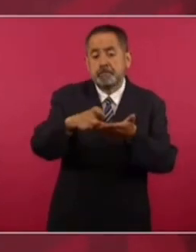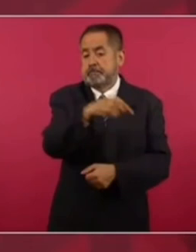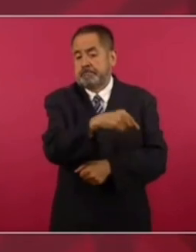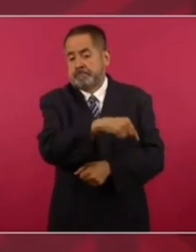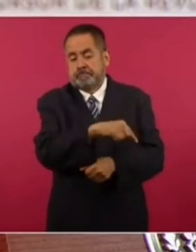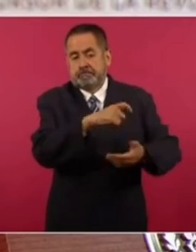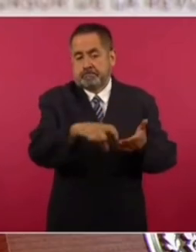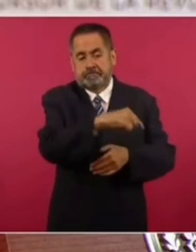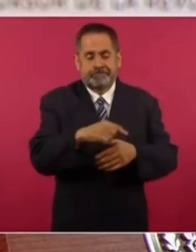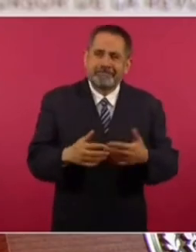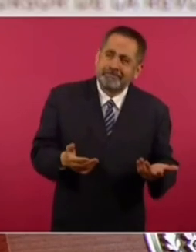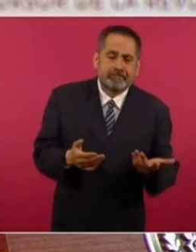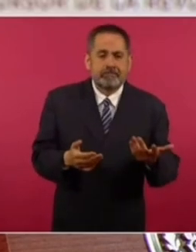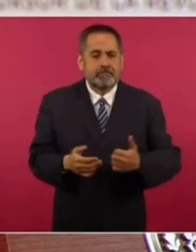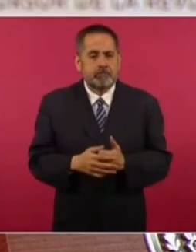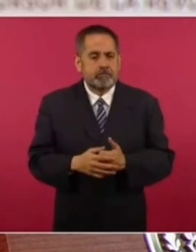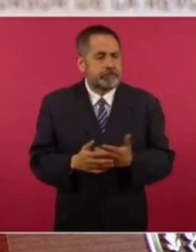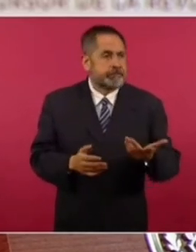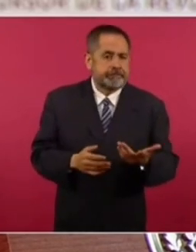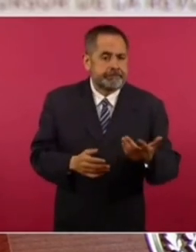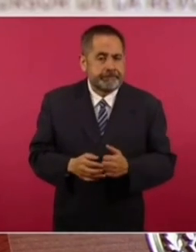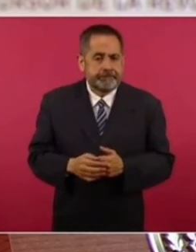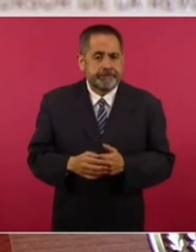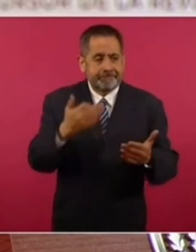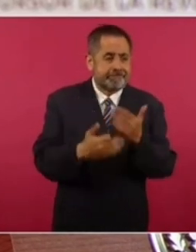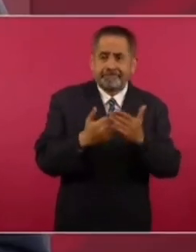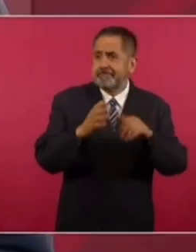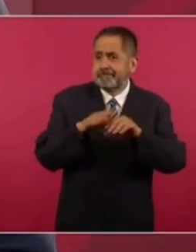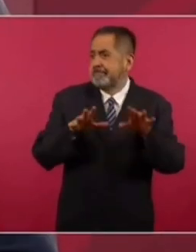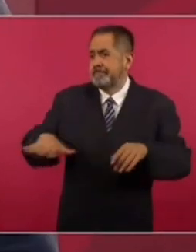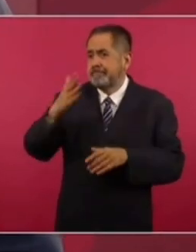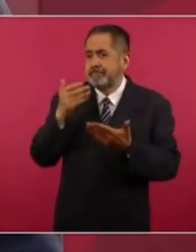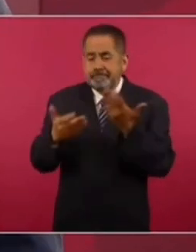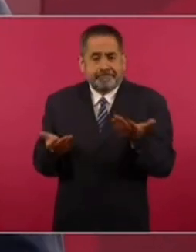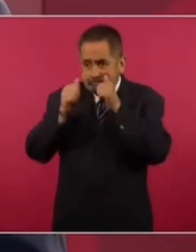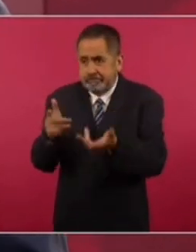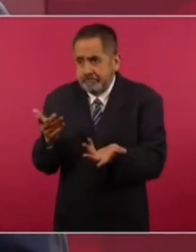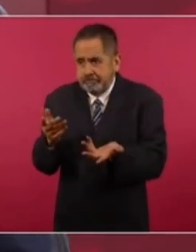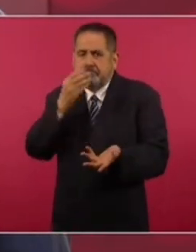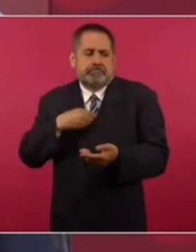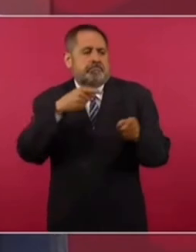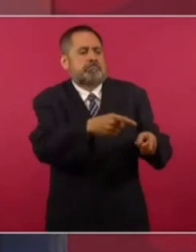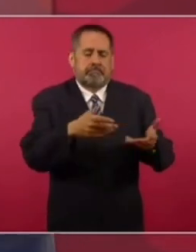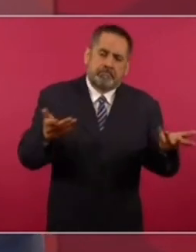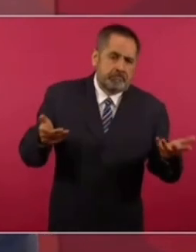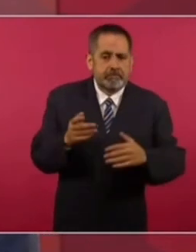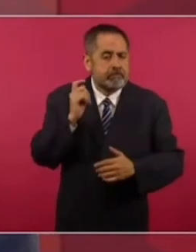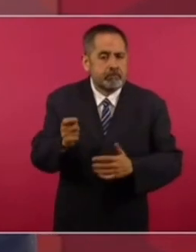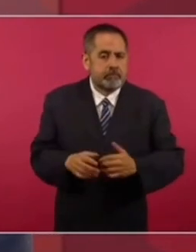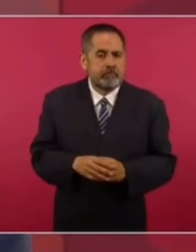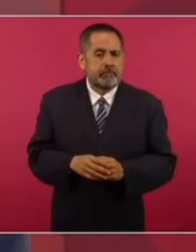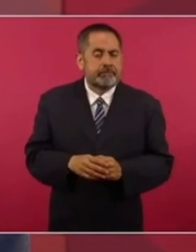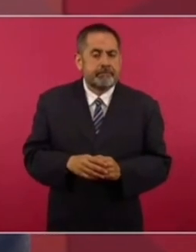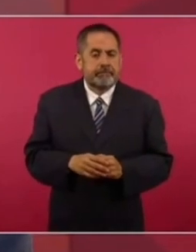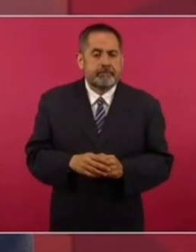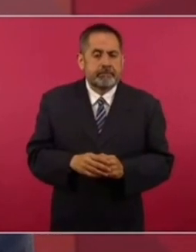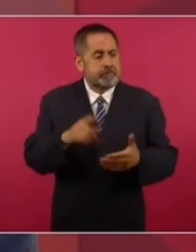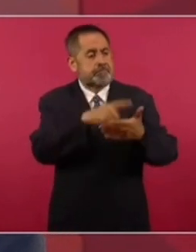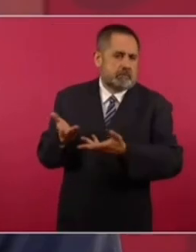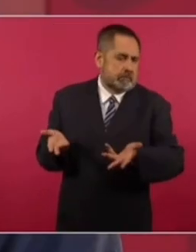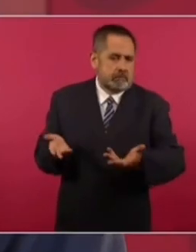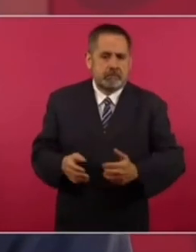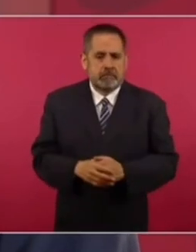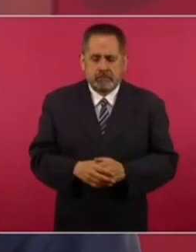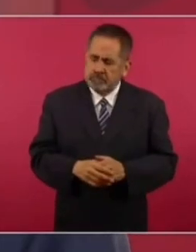consultorios, pero porque también hace falta atención médica. Entonces, no es cancelar